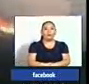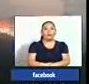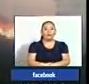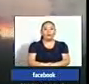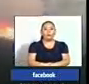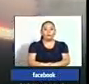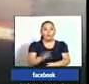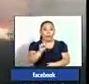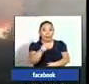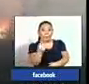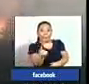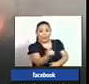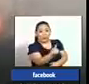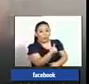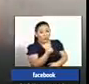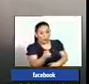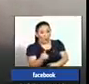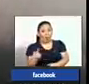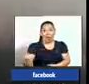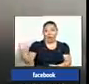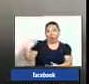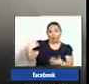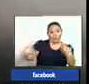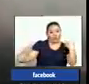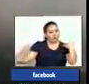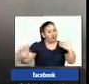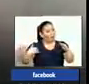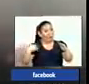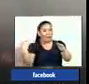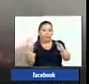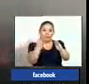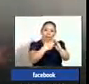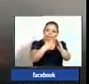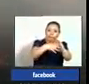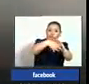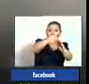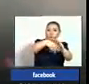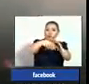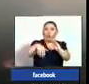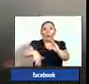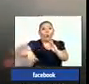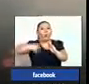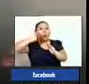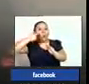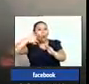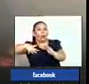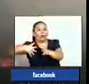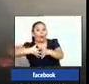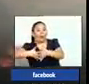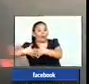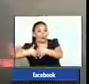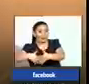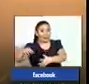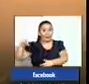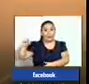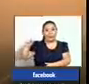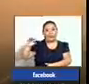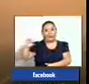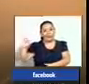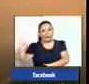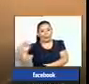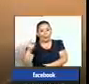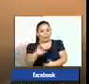Miles de personas recibieron órdenes de evacuación alrededor de la bahía de San Francisco mientras unos 30 incendios